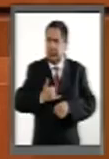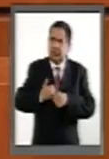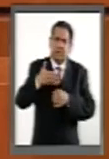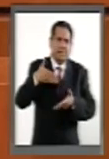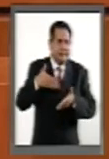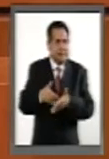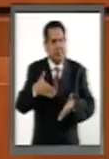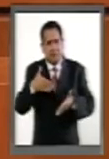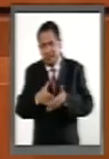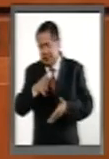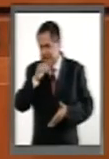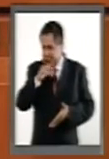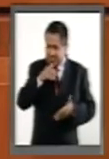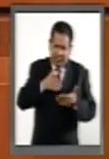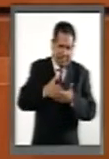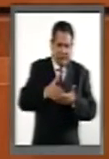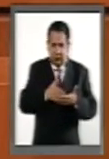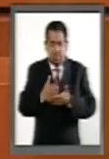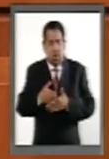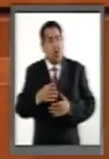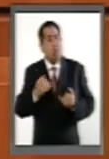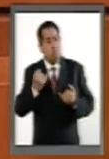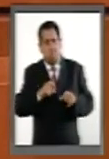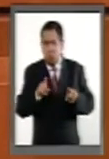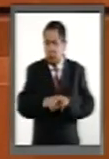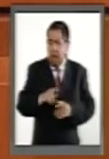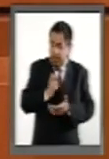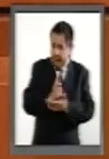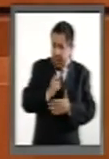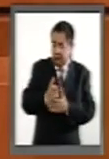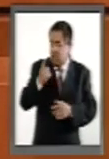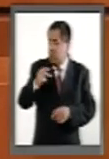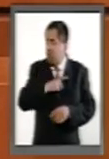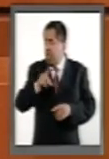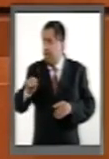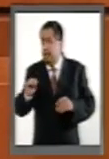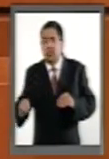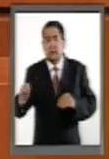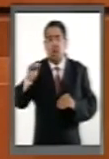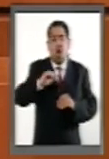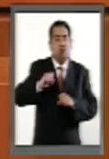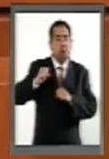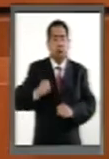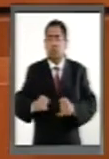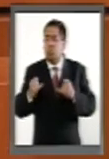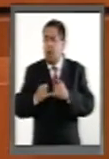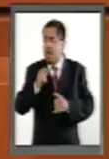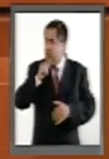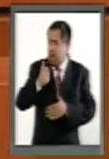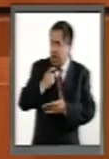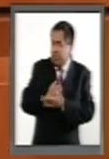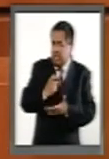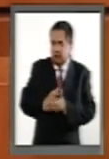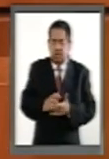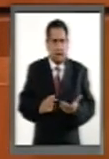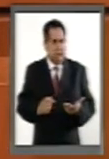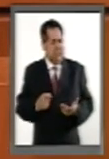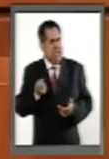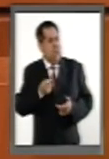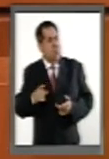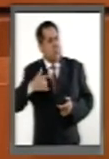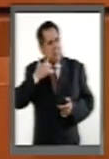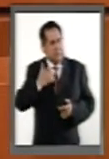obstáculos, incluidas las amenazas, para impedir que ejerzan el poder de manera genuina. Y quienes han luchado por